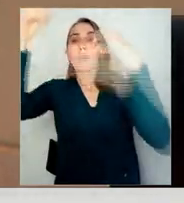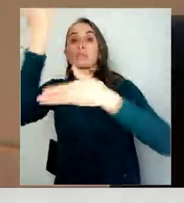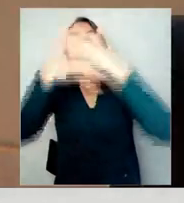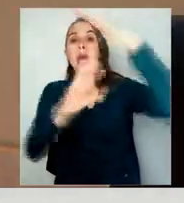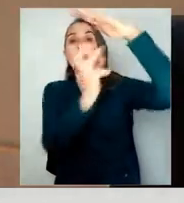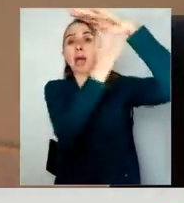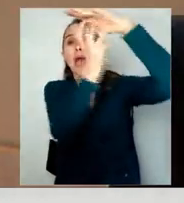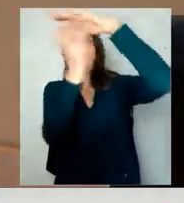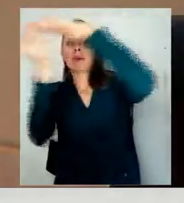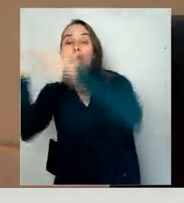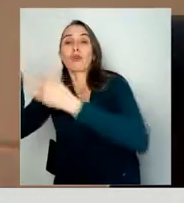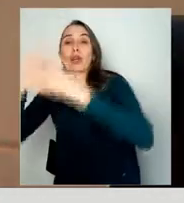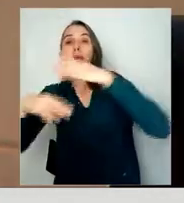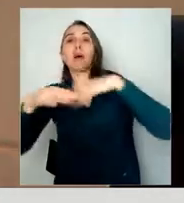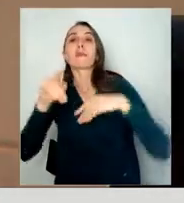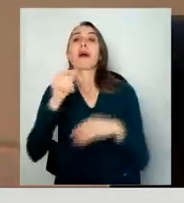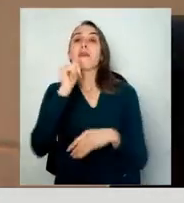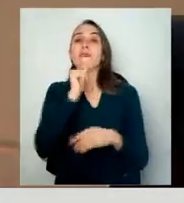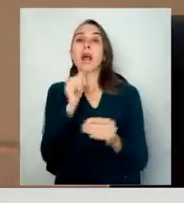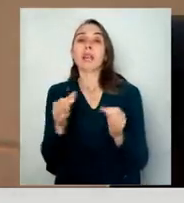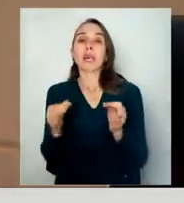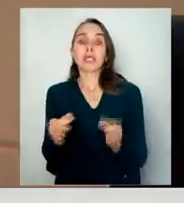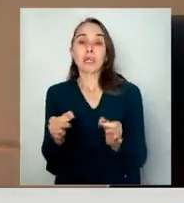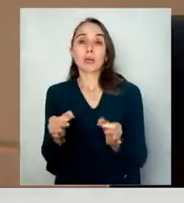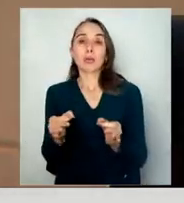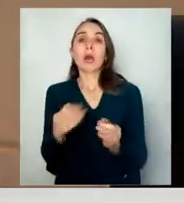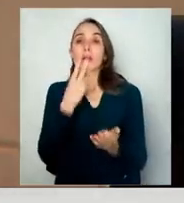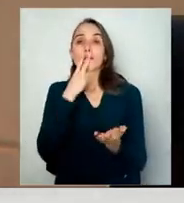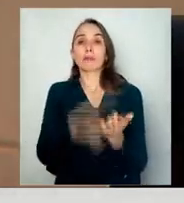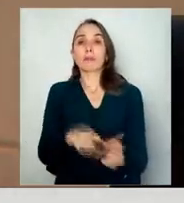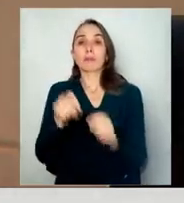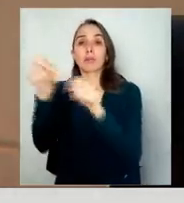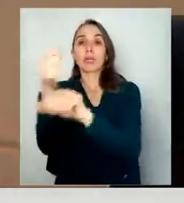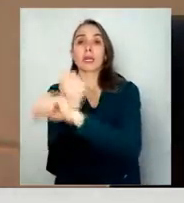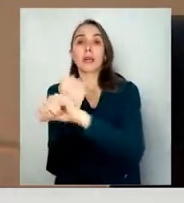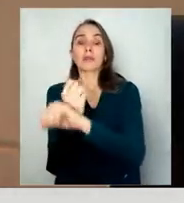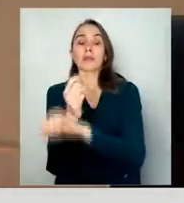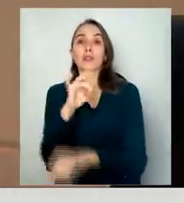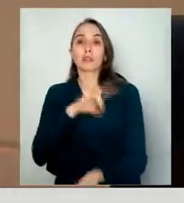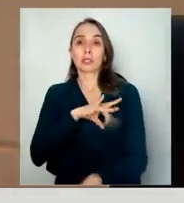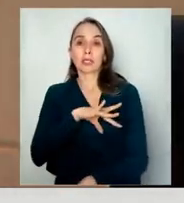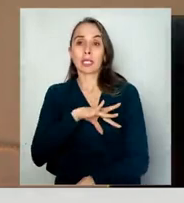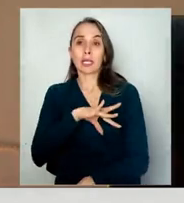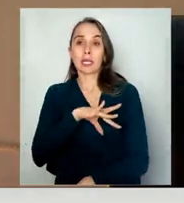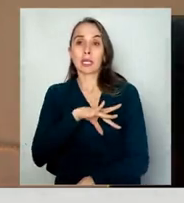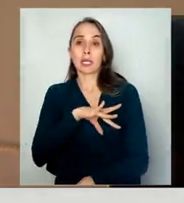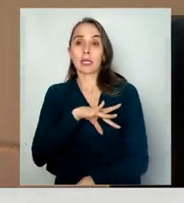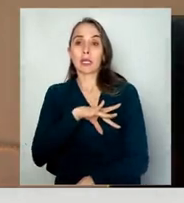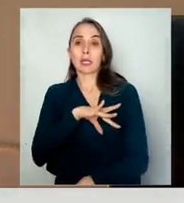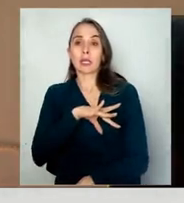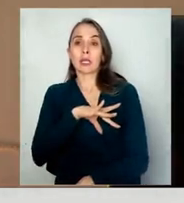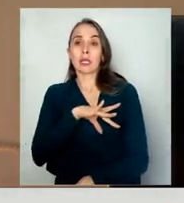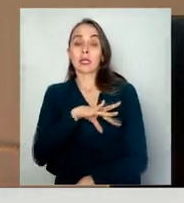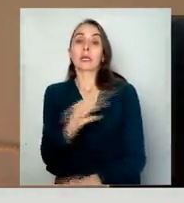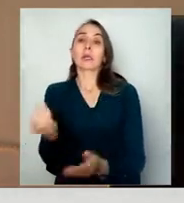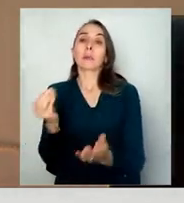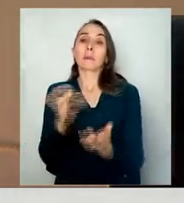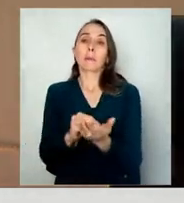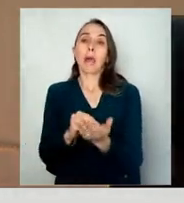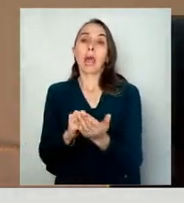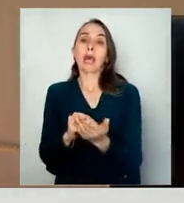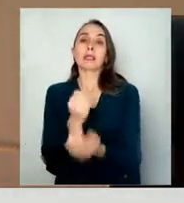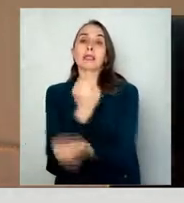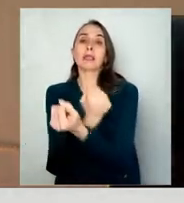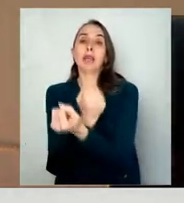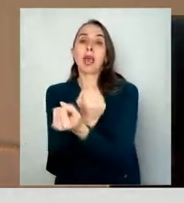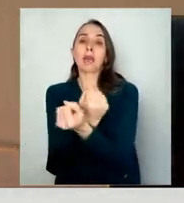también falta seguridad por eso también quiero oficiar a carabineros de chile para que exista mayor patrullaje en el